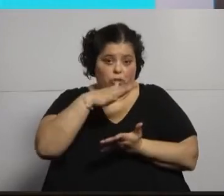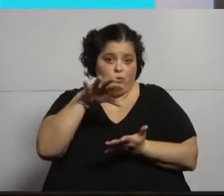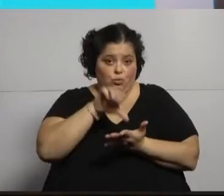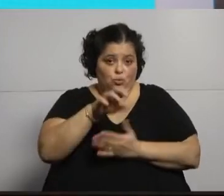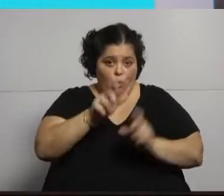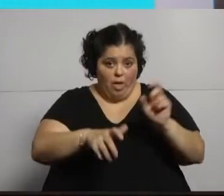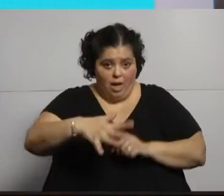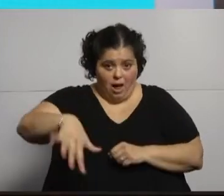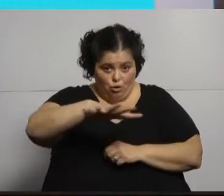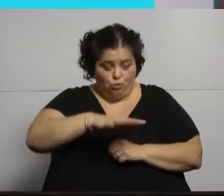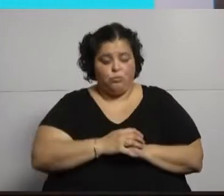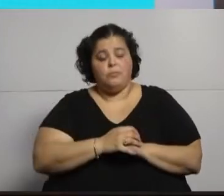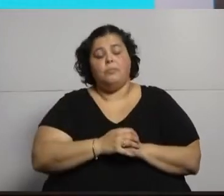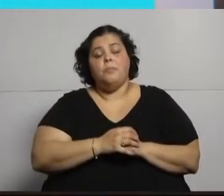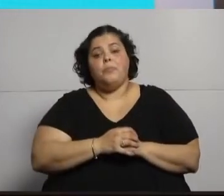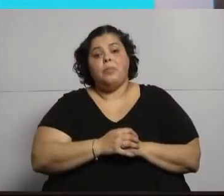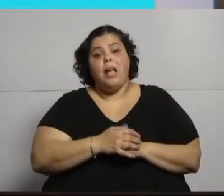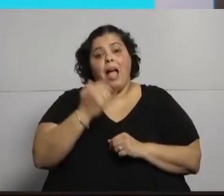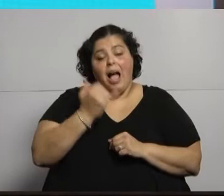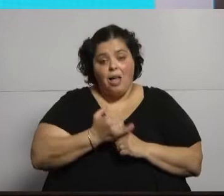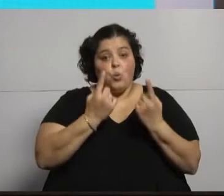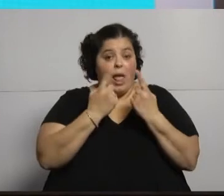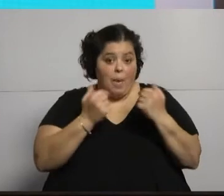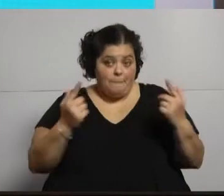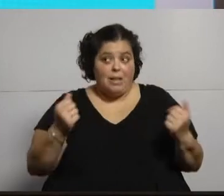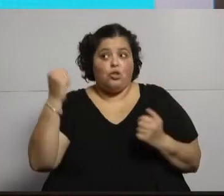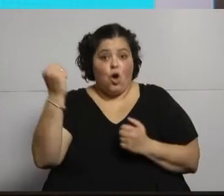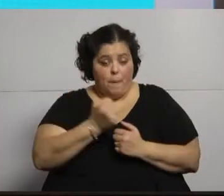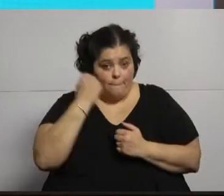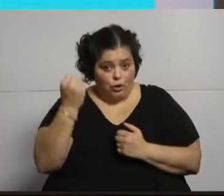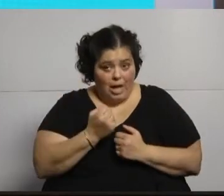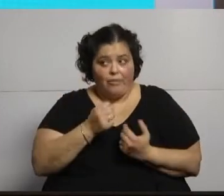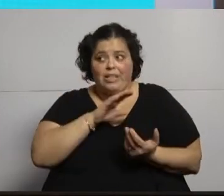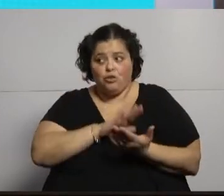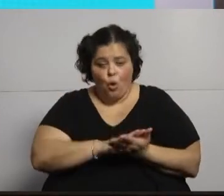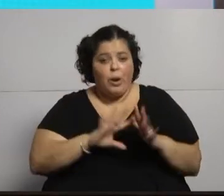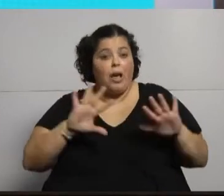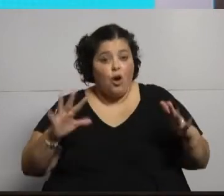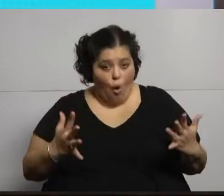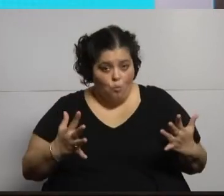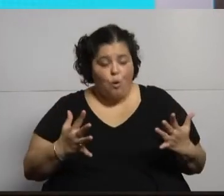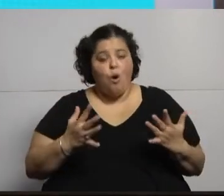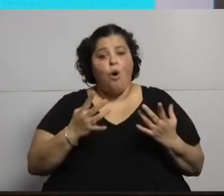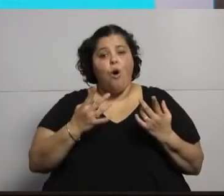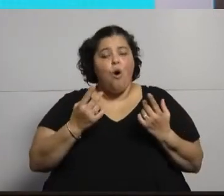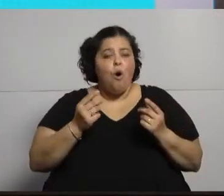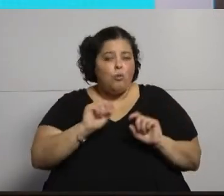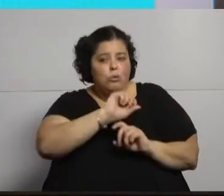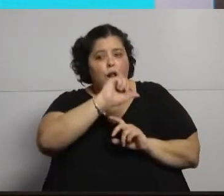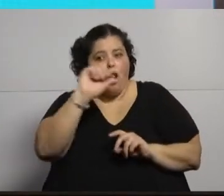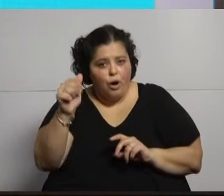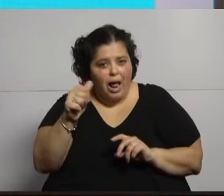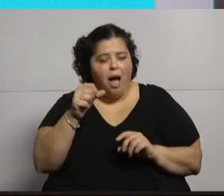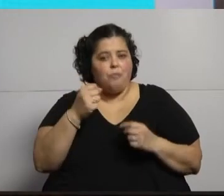que considero muy relevante en cuanto a cómo logramos reaccionar a esta coyuntura, y es que tradicionalmente